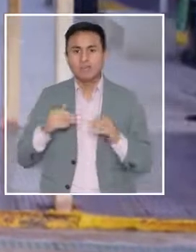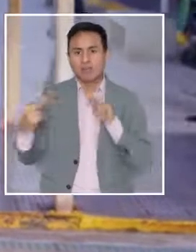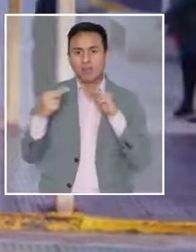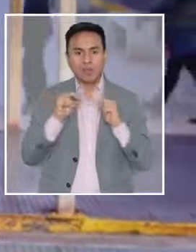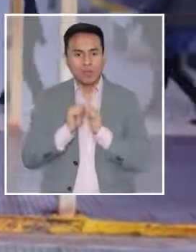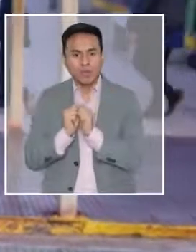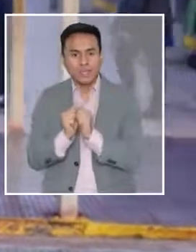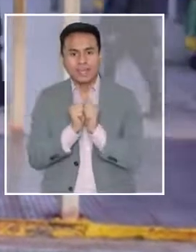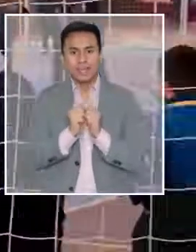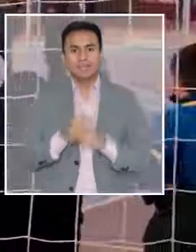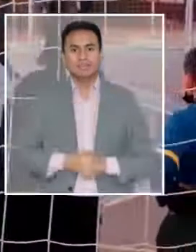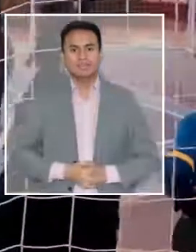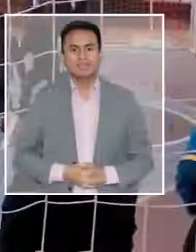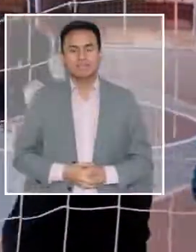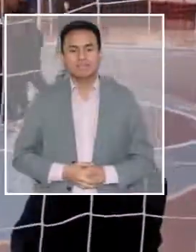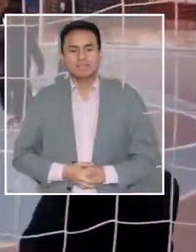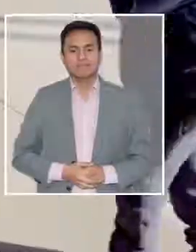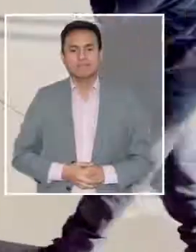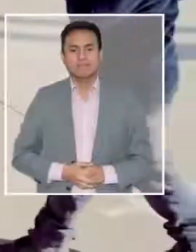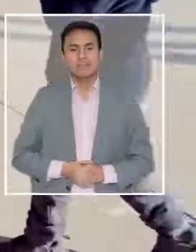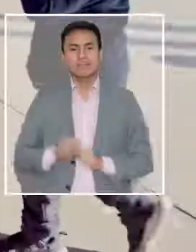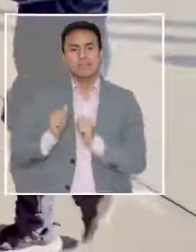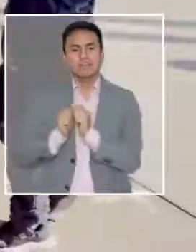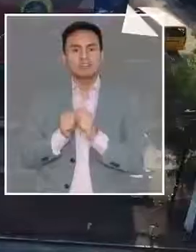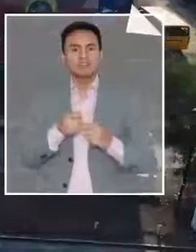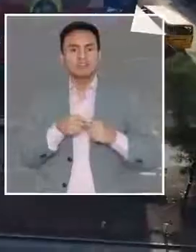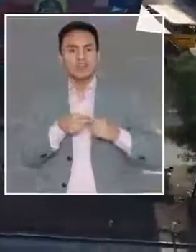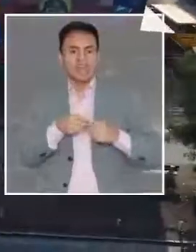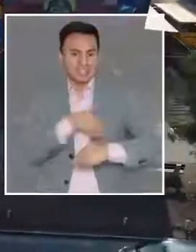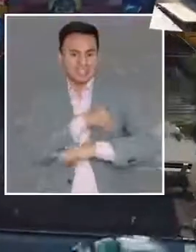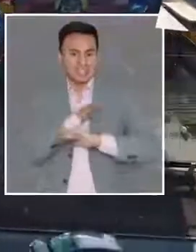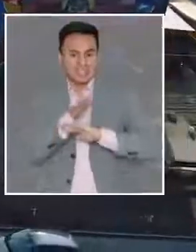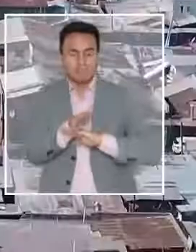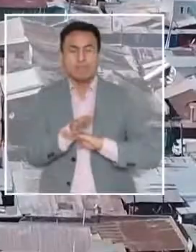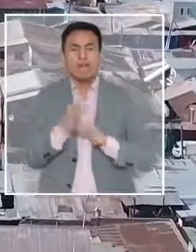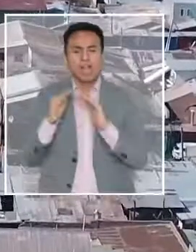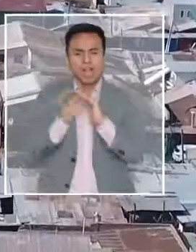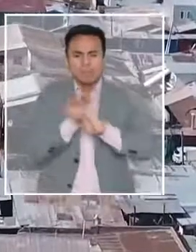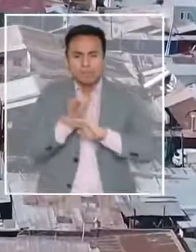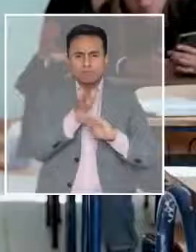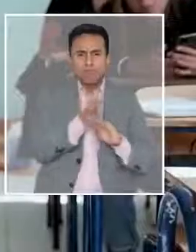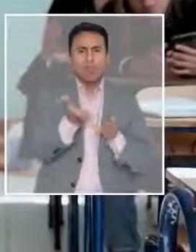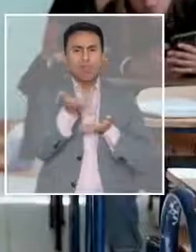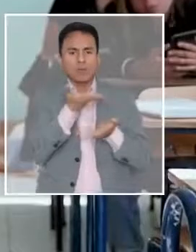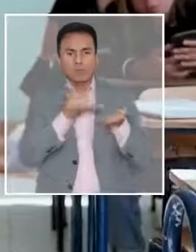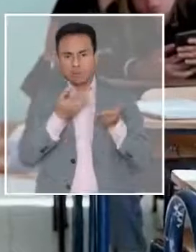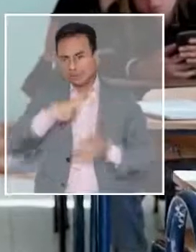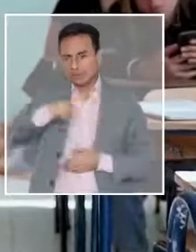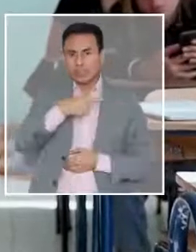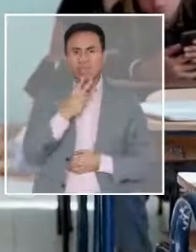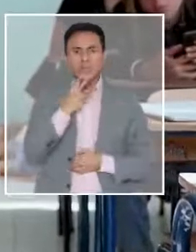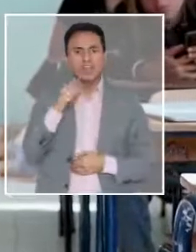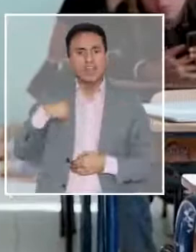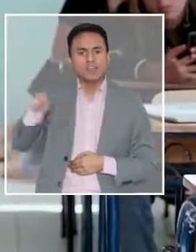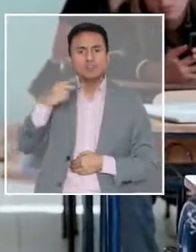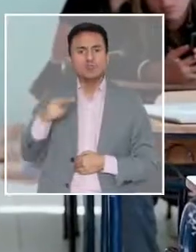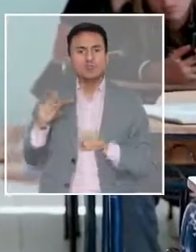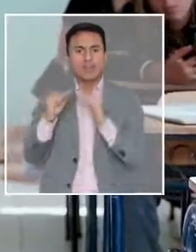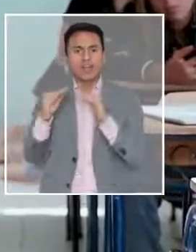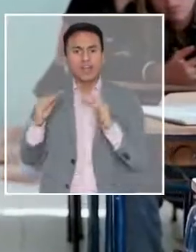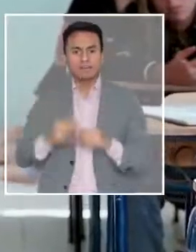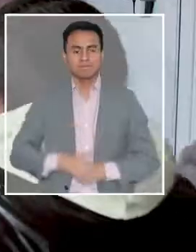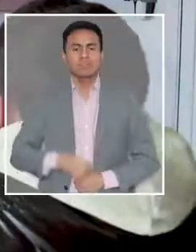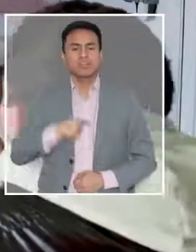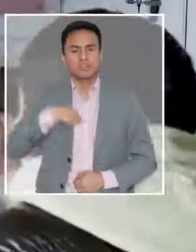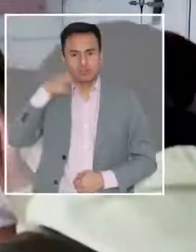porque veían a sus compañeros. La asistente social los va a visitar a las casas y nosotros compartimos con la asistente social lo que viven ellos